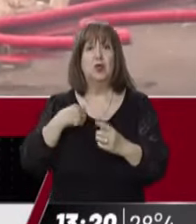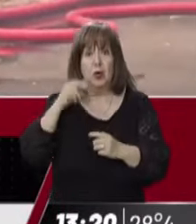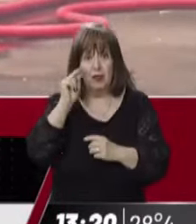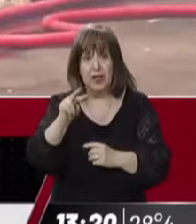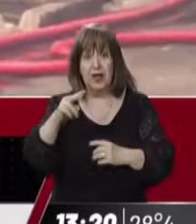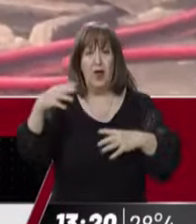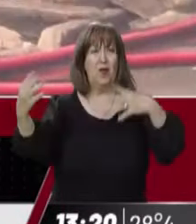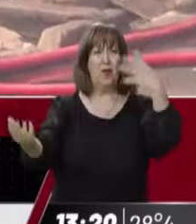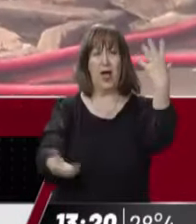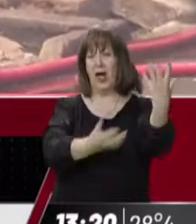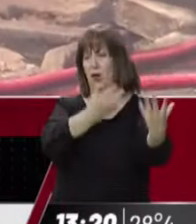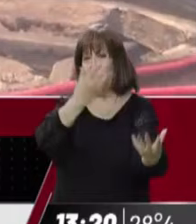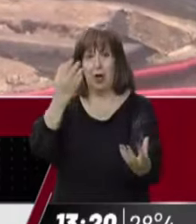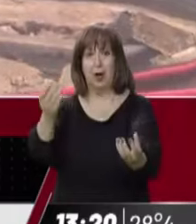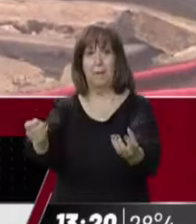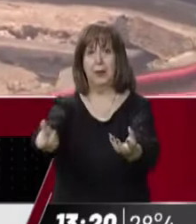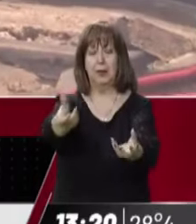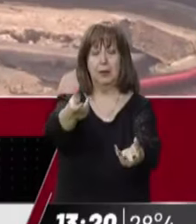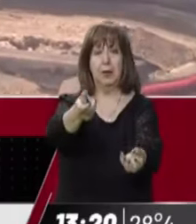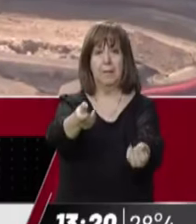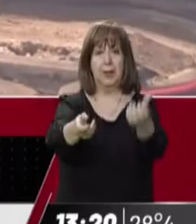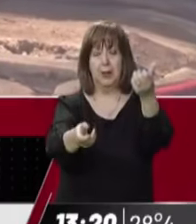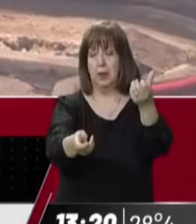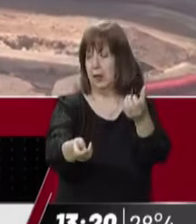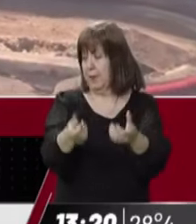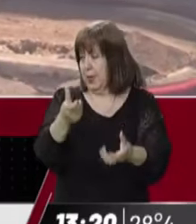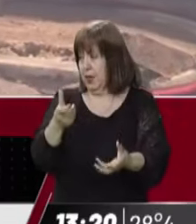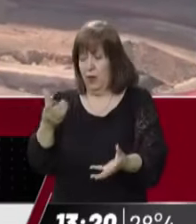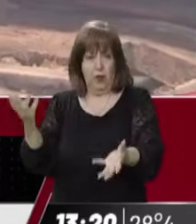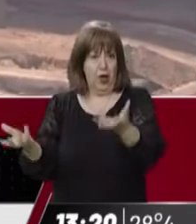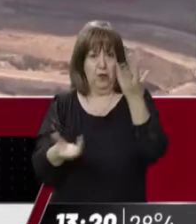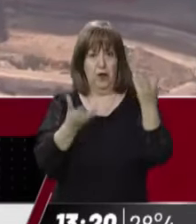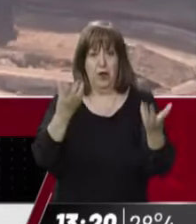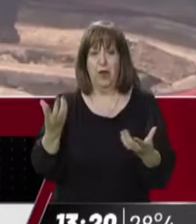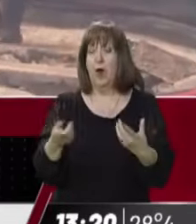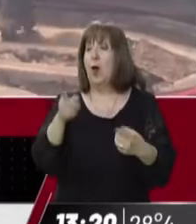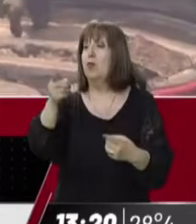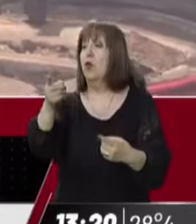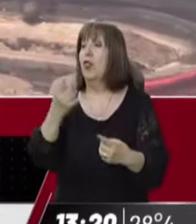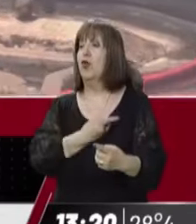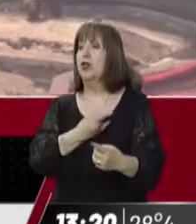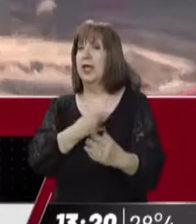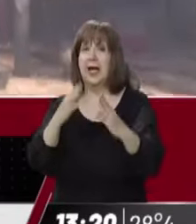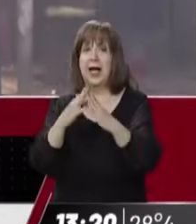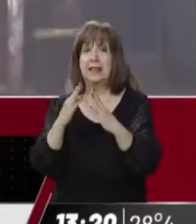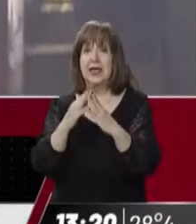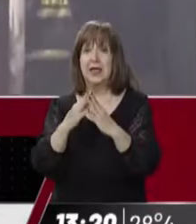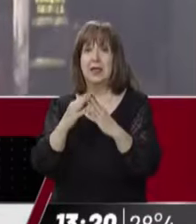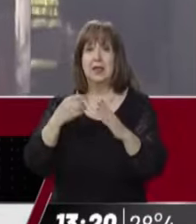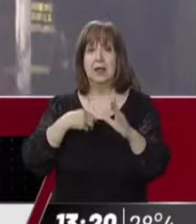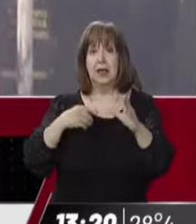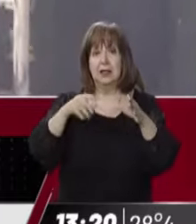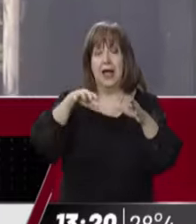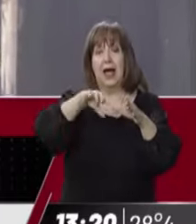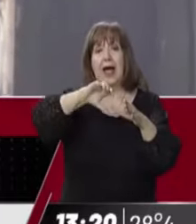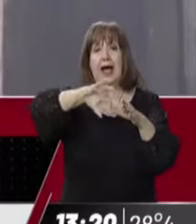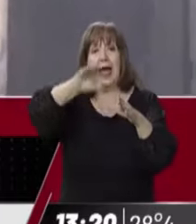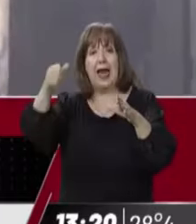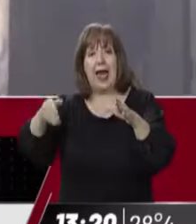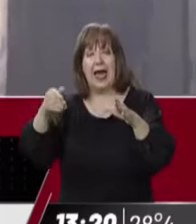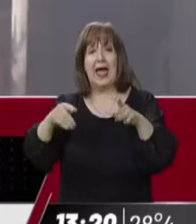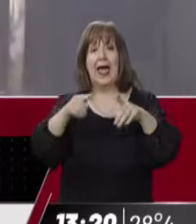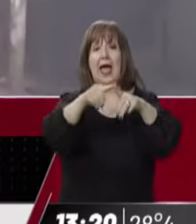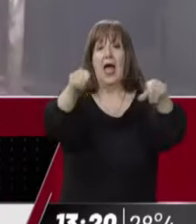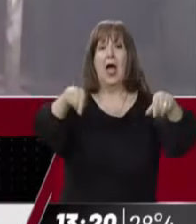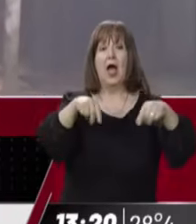vi que todo se prendía fuego nada más en qué parte estaban ustedes de la casa eh está el garaje está el comedor en la cocina